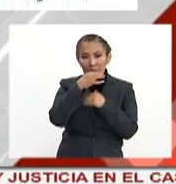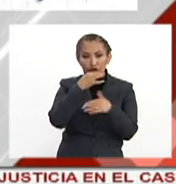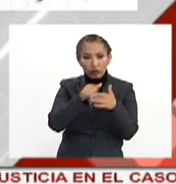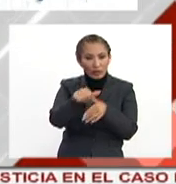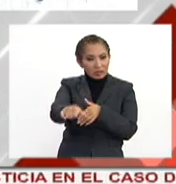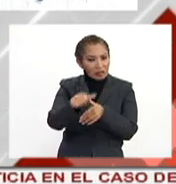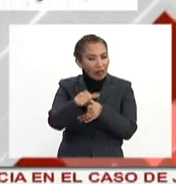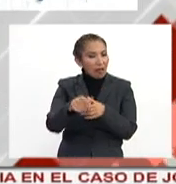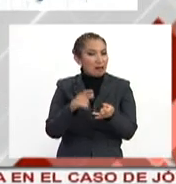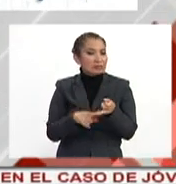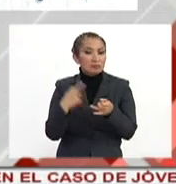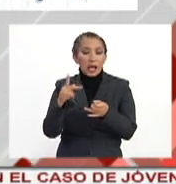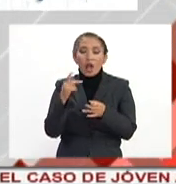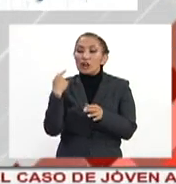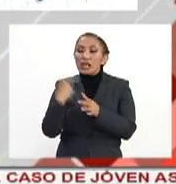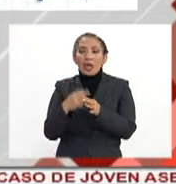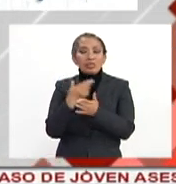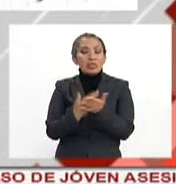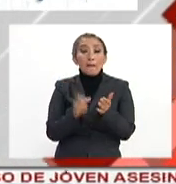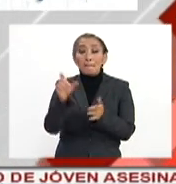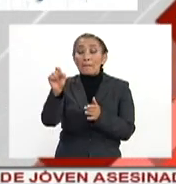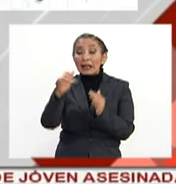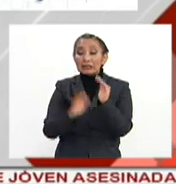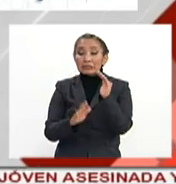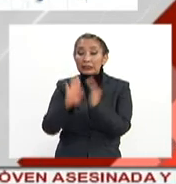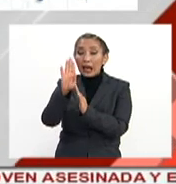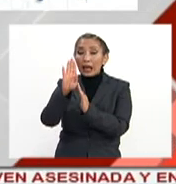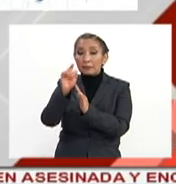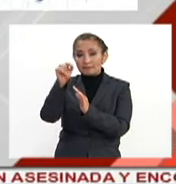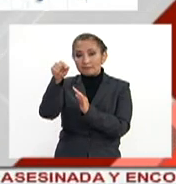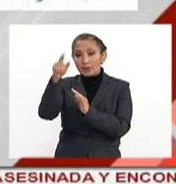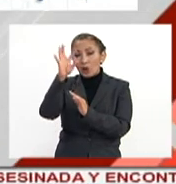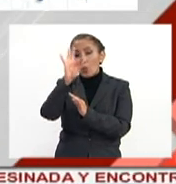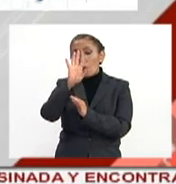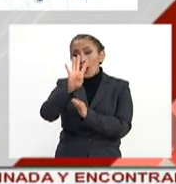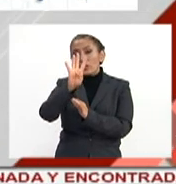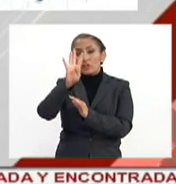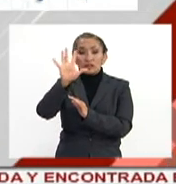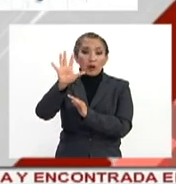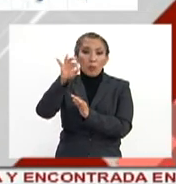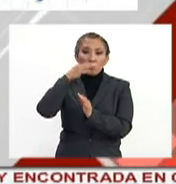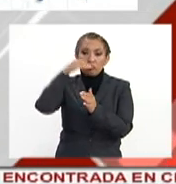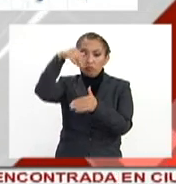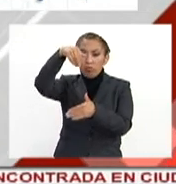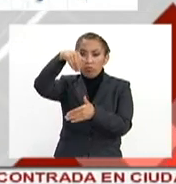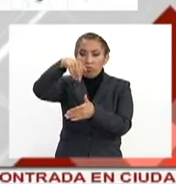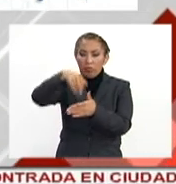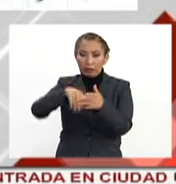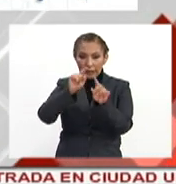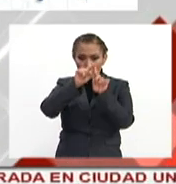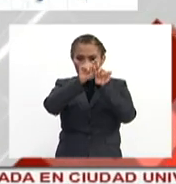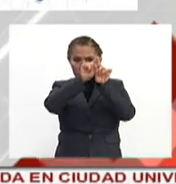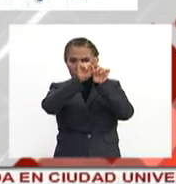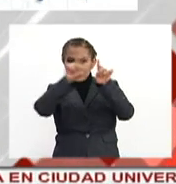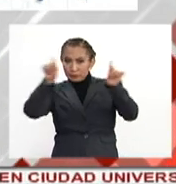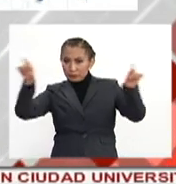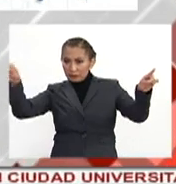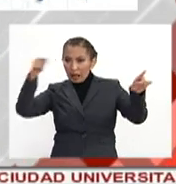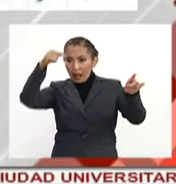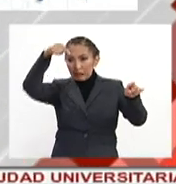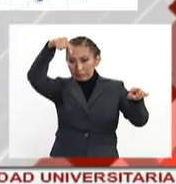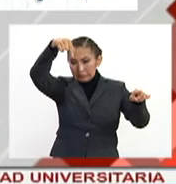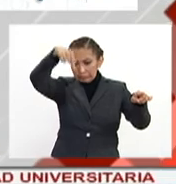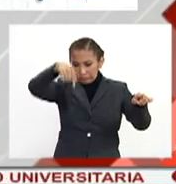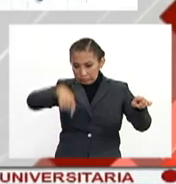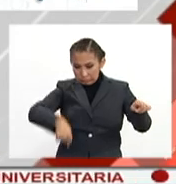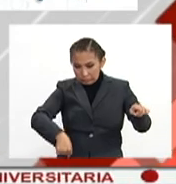16 puntos, pero quien la registra en 20 finalmente sería una caída de 4 o 5 puntos. Si pusiéramos una línea, sí vemos que hay una tendencia